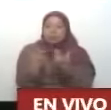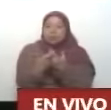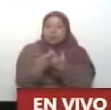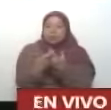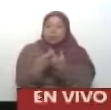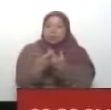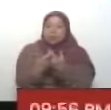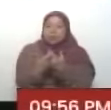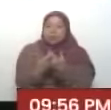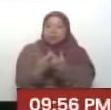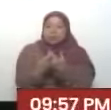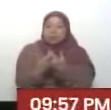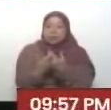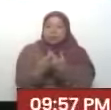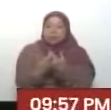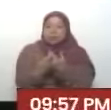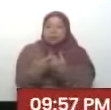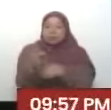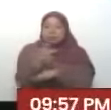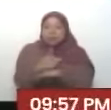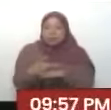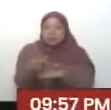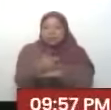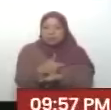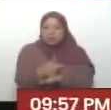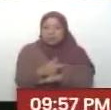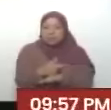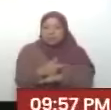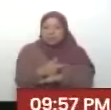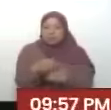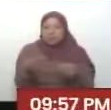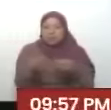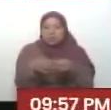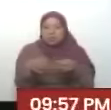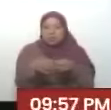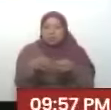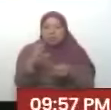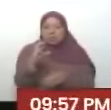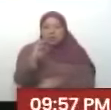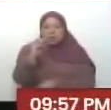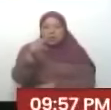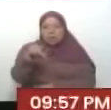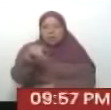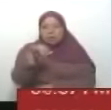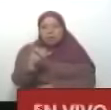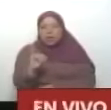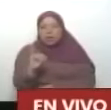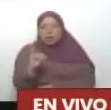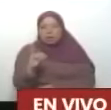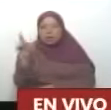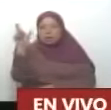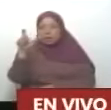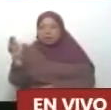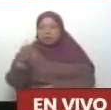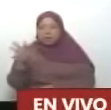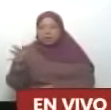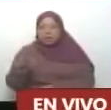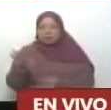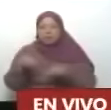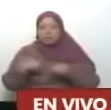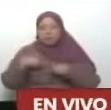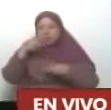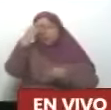cuando el gobierno de turno de Acción Democrática de COPEI se pronunciaba con respecto al Esequibo,